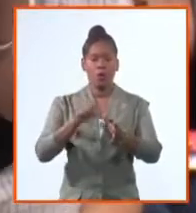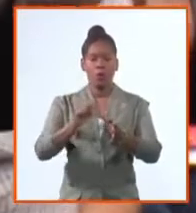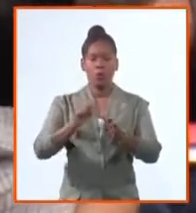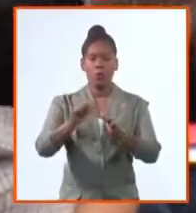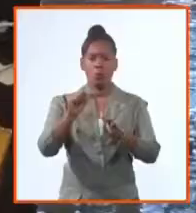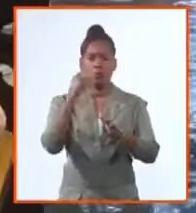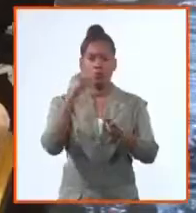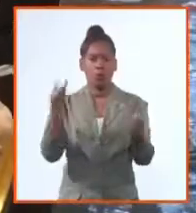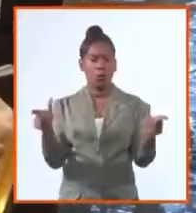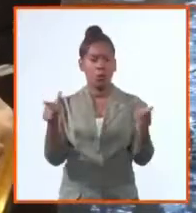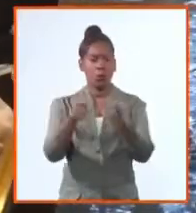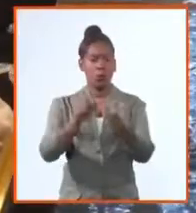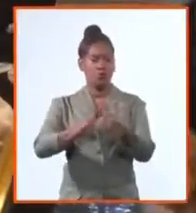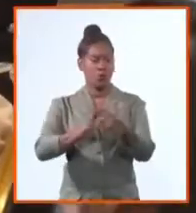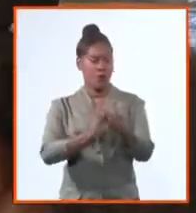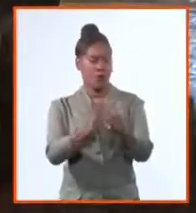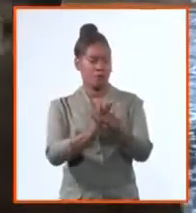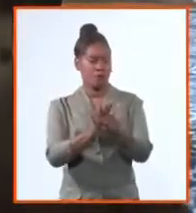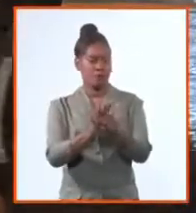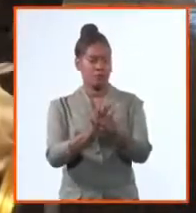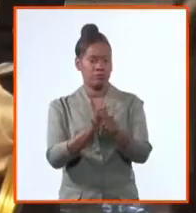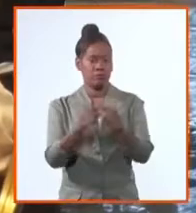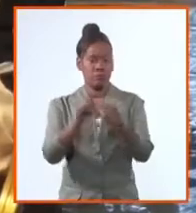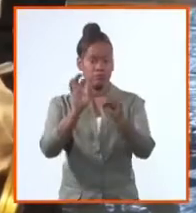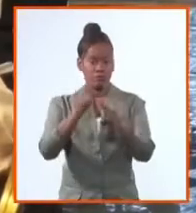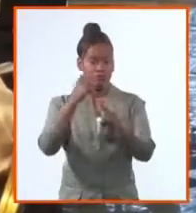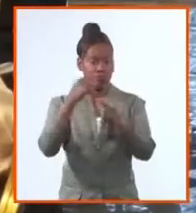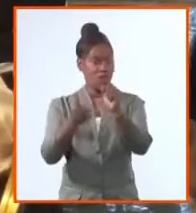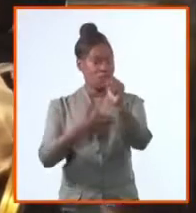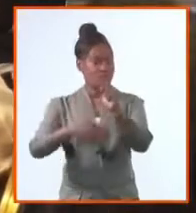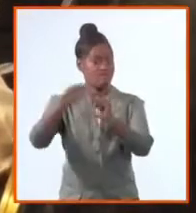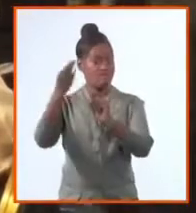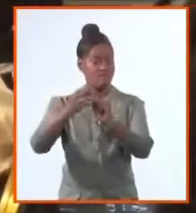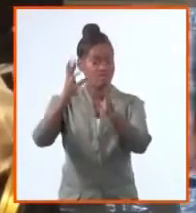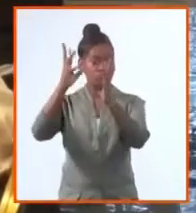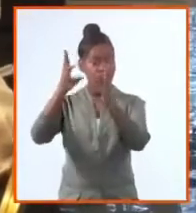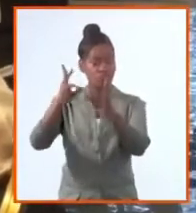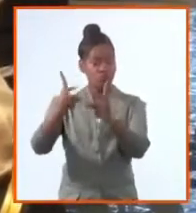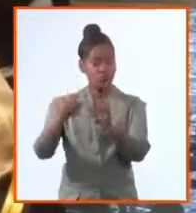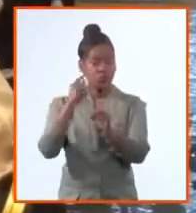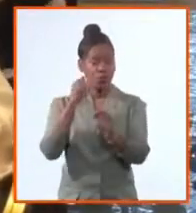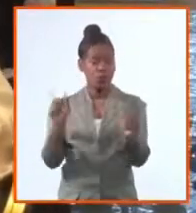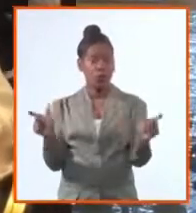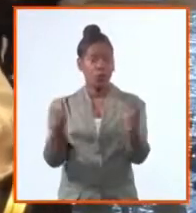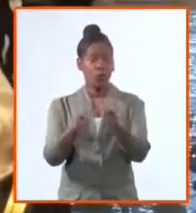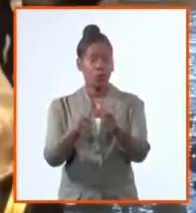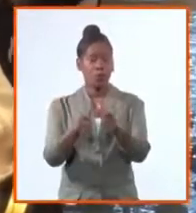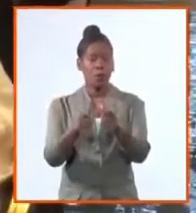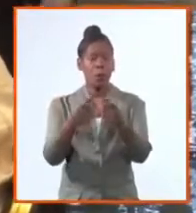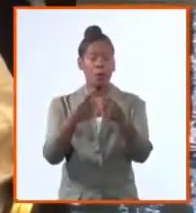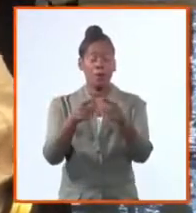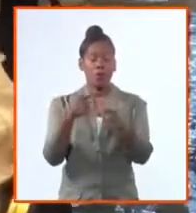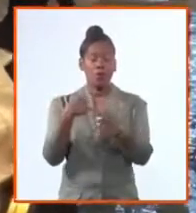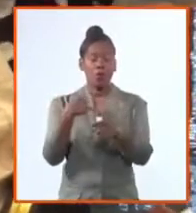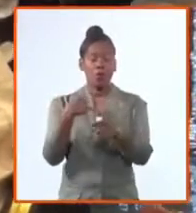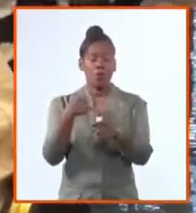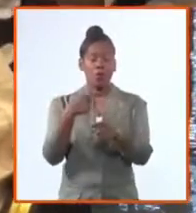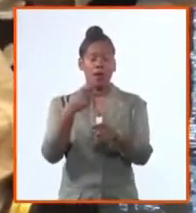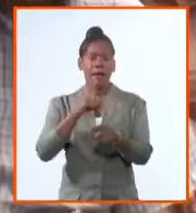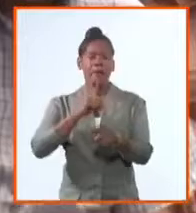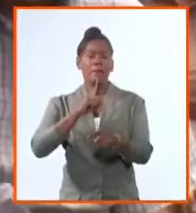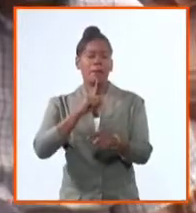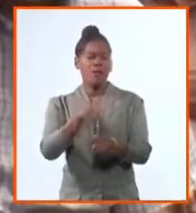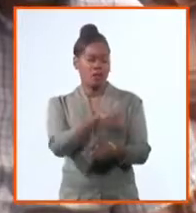es que, por ejemplo, yo le comentaba a alguien aquí, el viernes fuimos a tomar muestra para ver qué otros virus respiratorios hay, porque si la